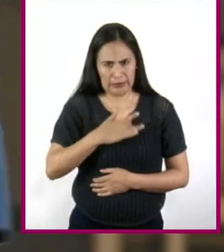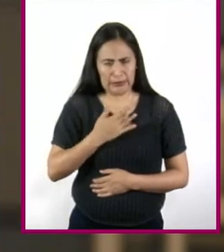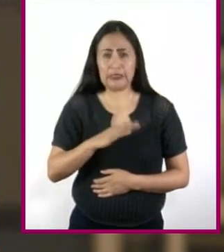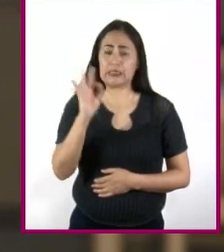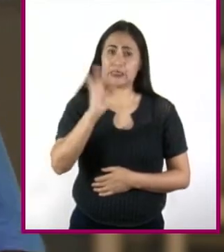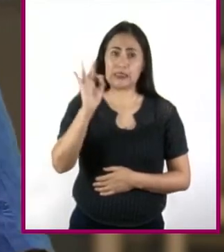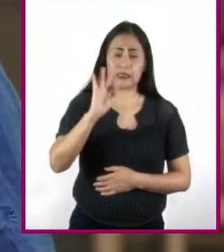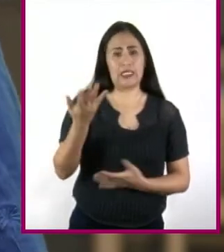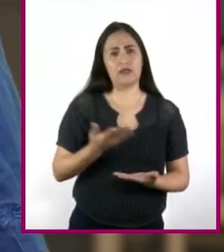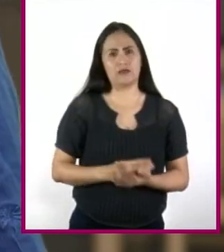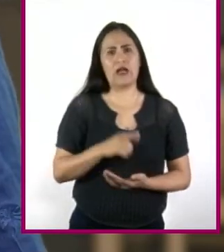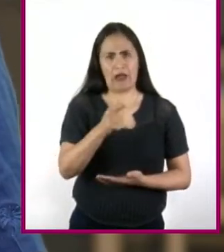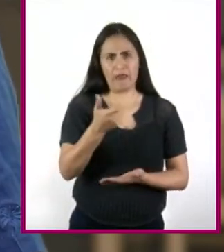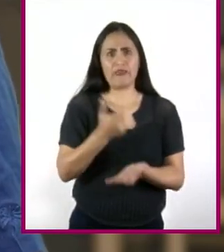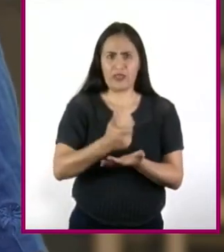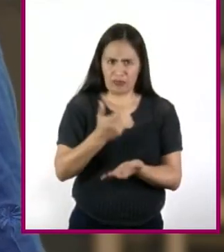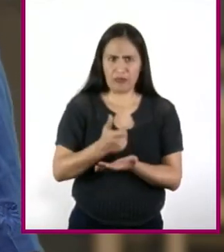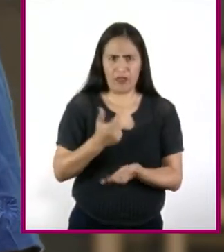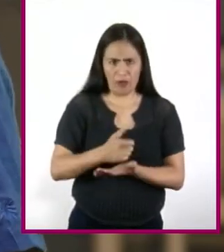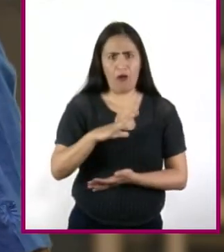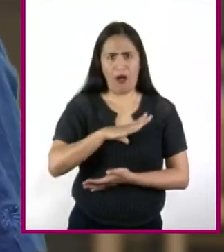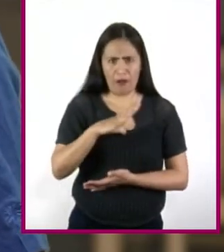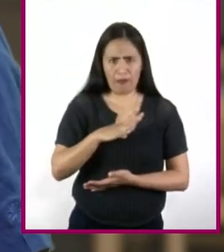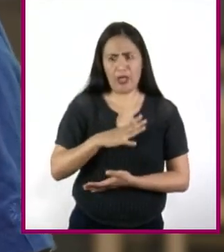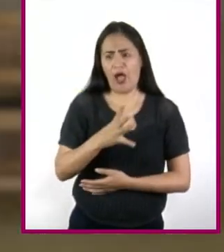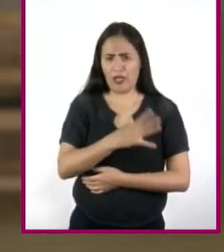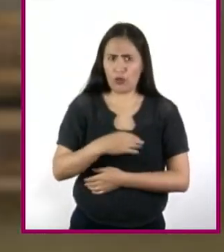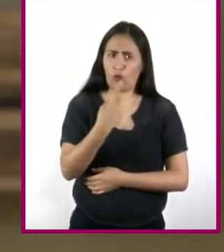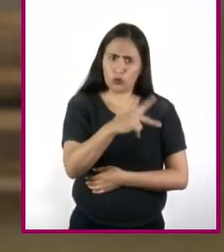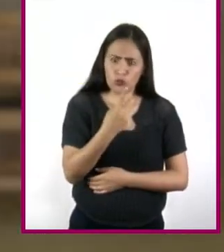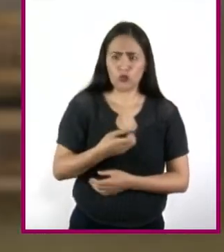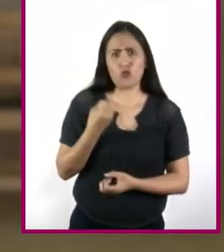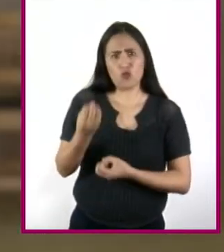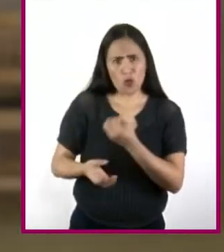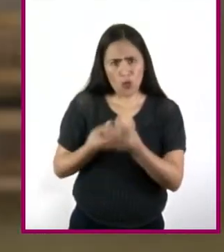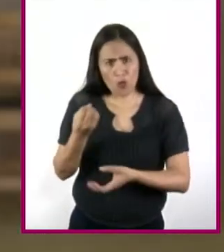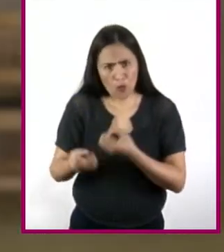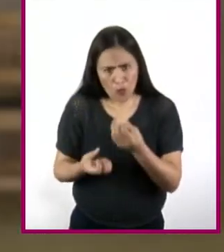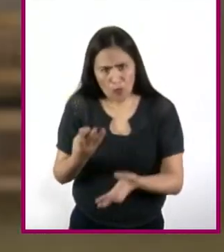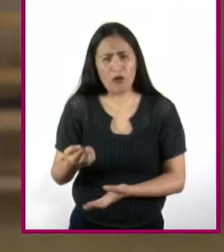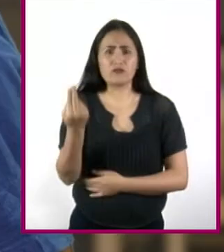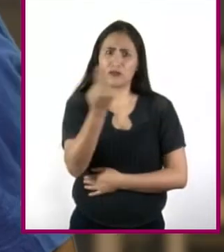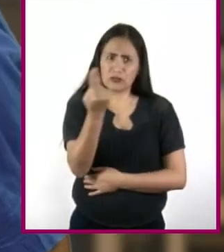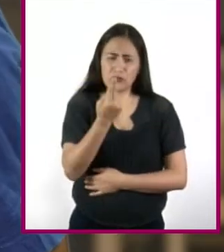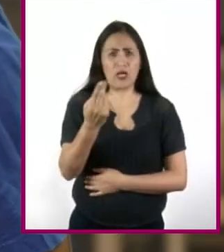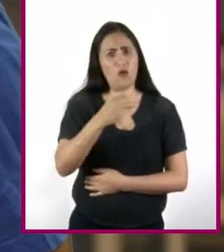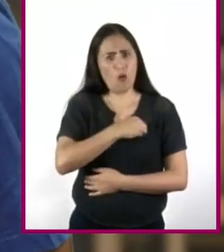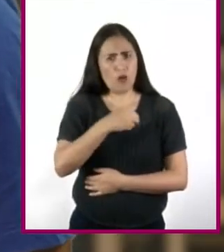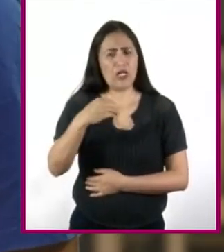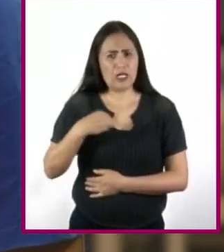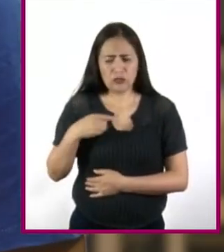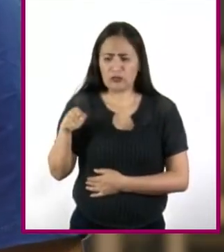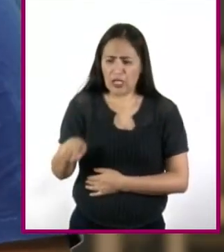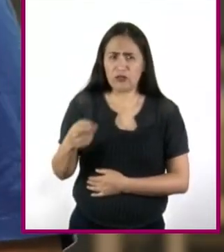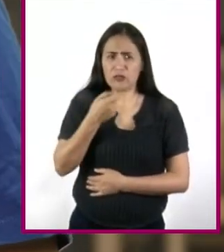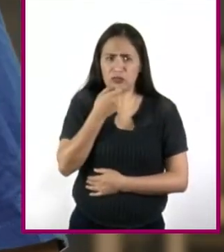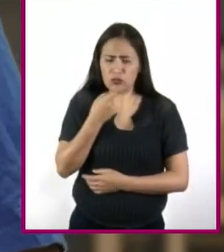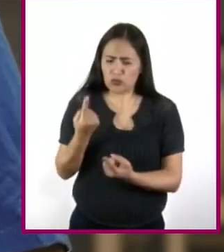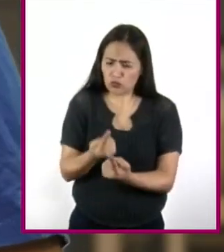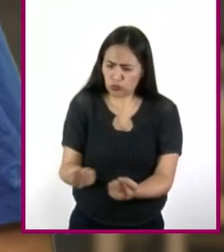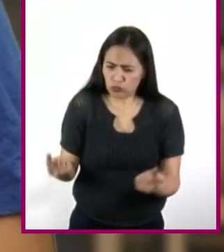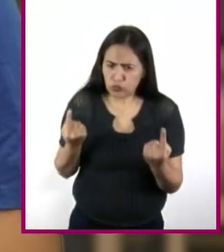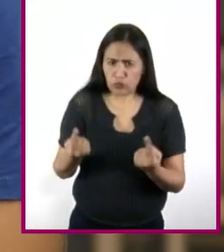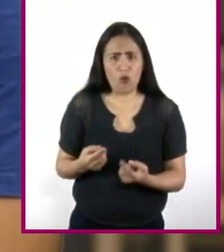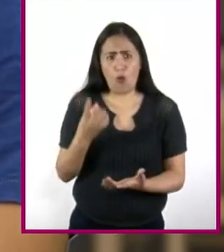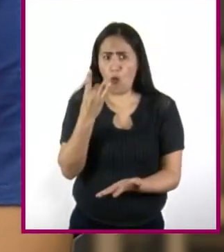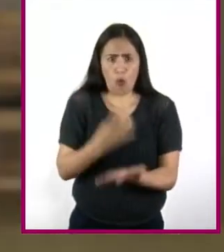medios, su abuelo no le haya dado a sus hijos lo que le correspondía. Tenemos obligaciones con nuestros niños y niñas. No nada más es